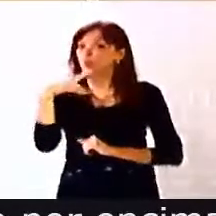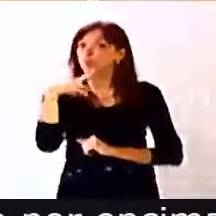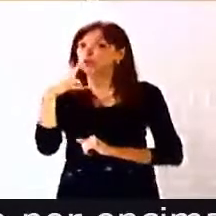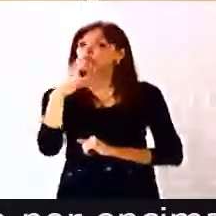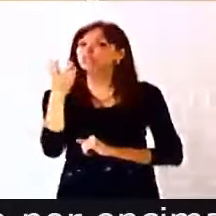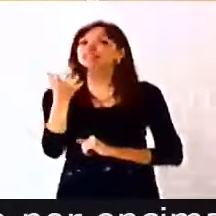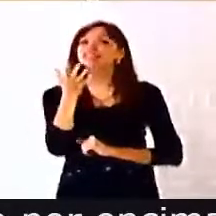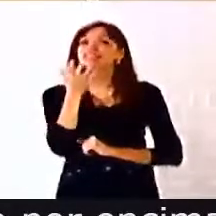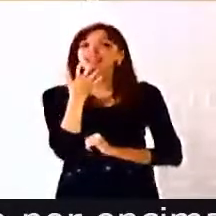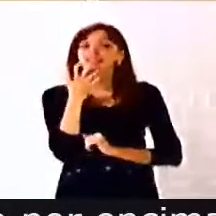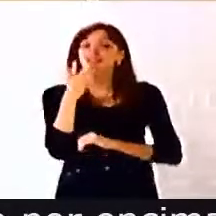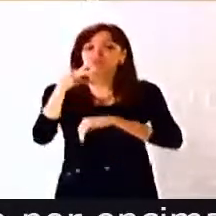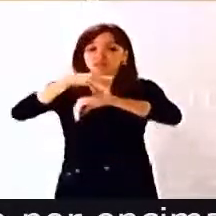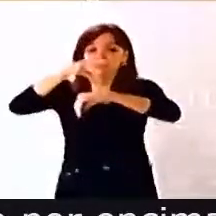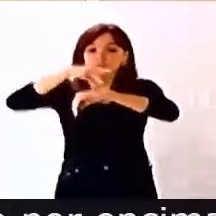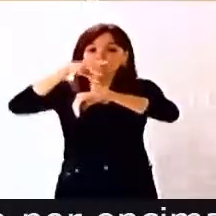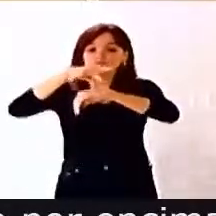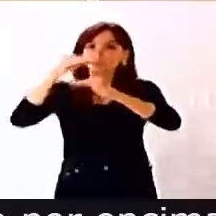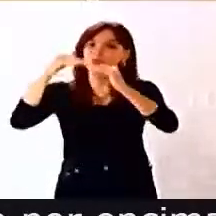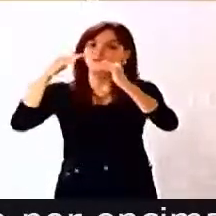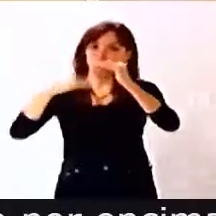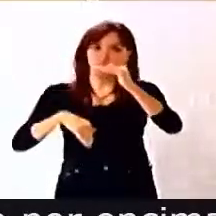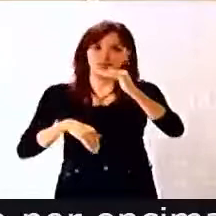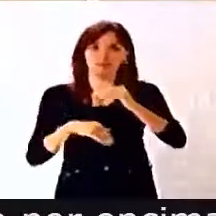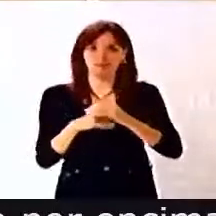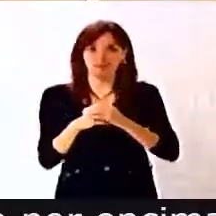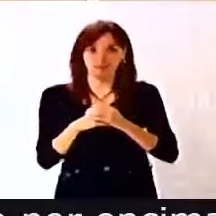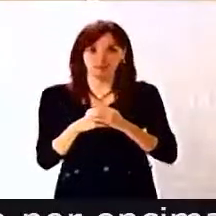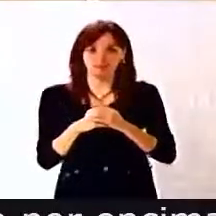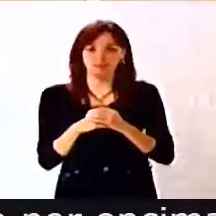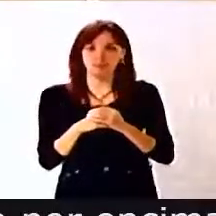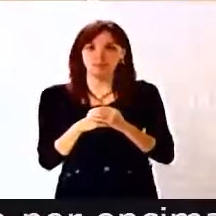incidencia ha bajado.